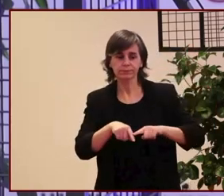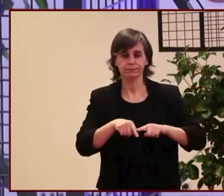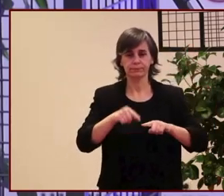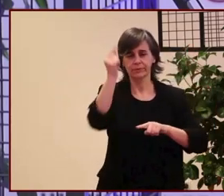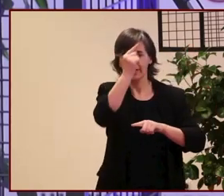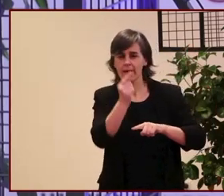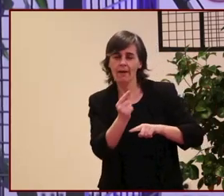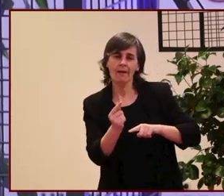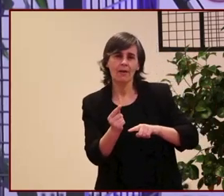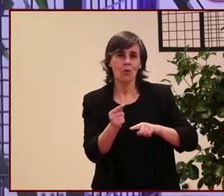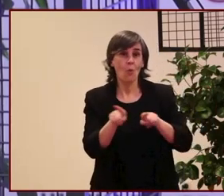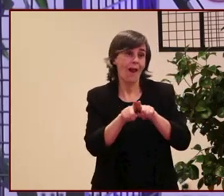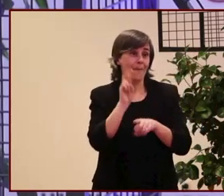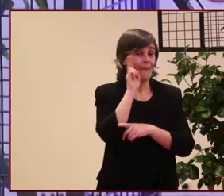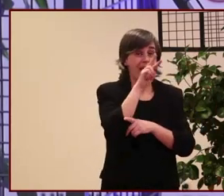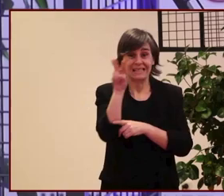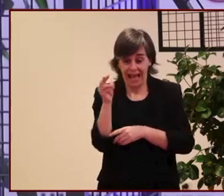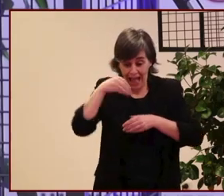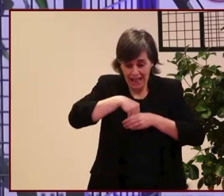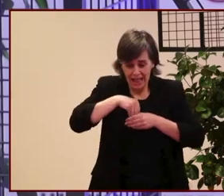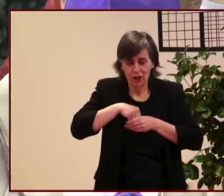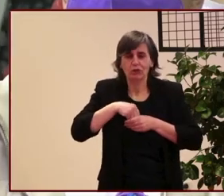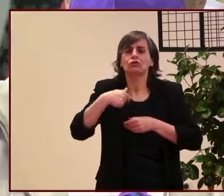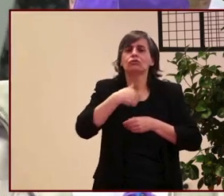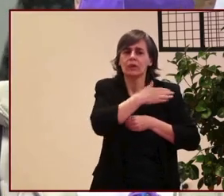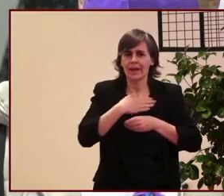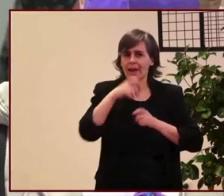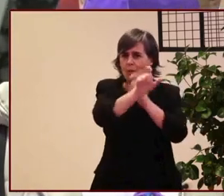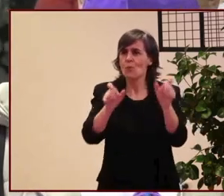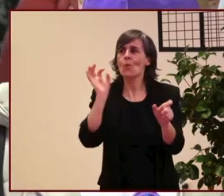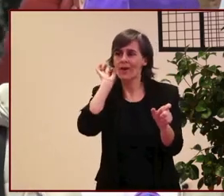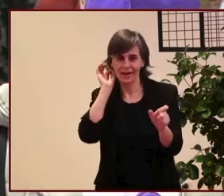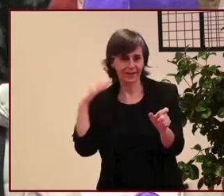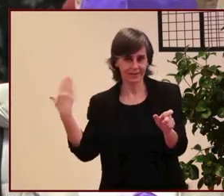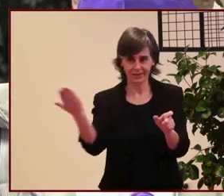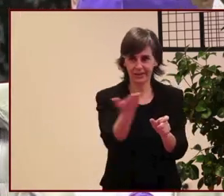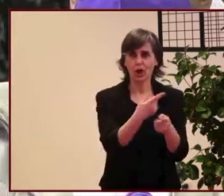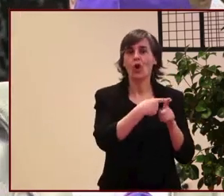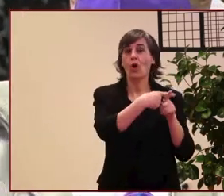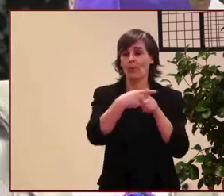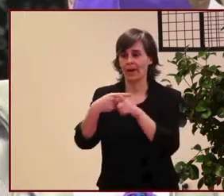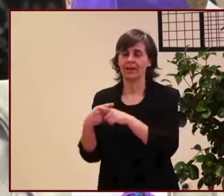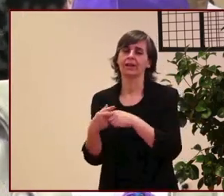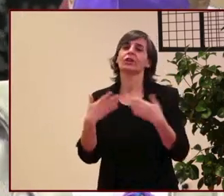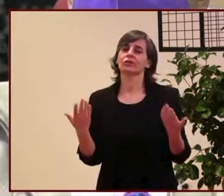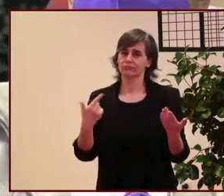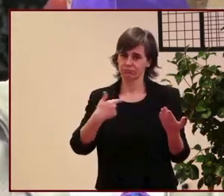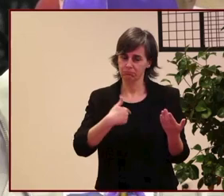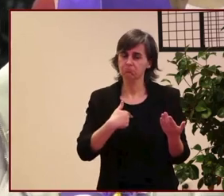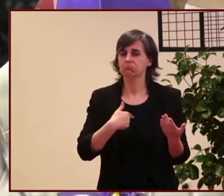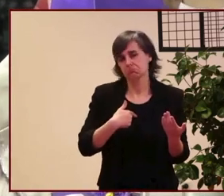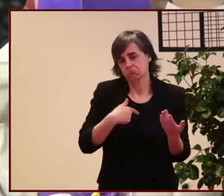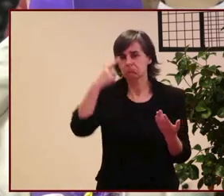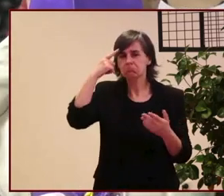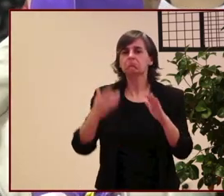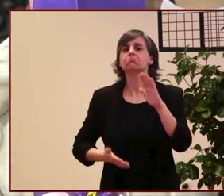y comprendí que quería que otras mujeres vivenciar en esta experiencia fue allí cuando decidí colectivizar lo que yo